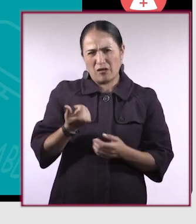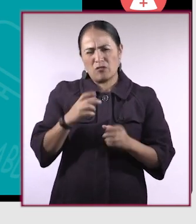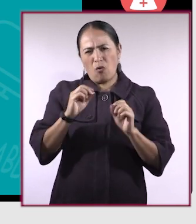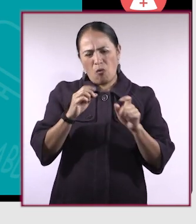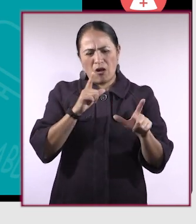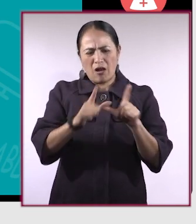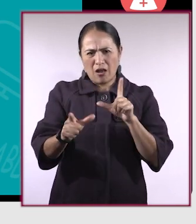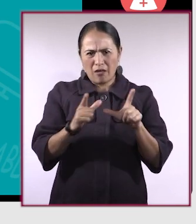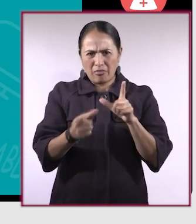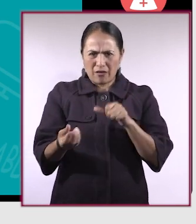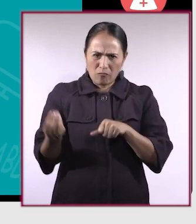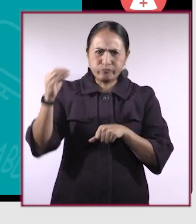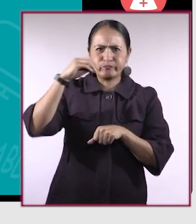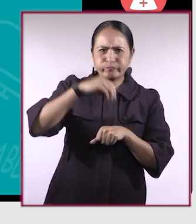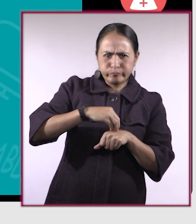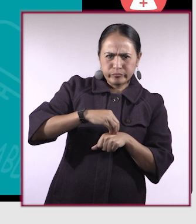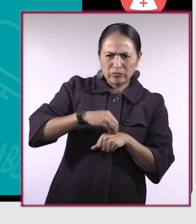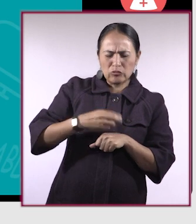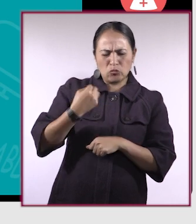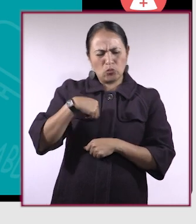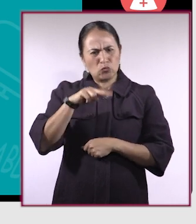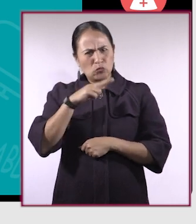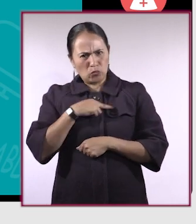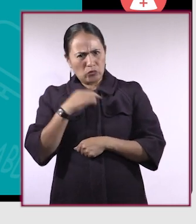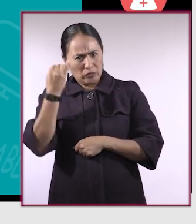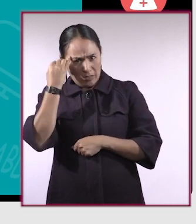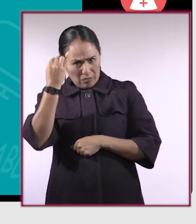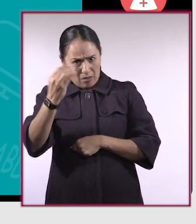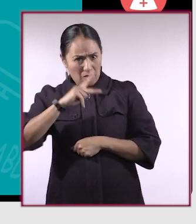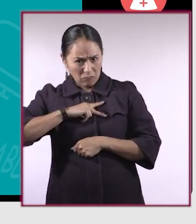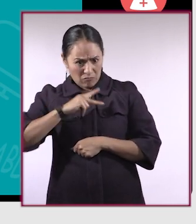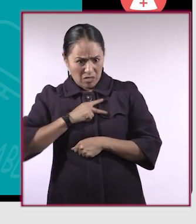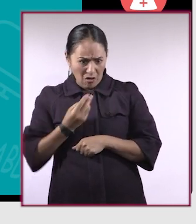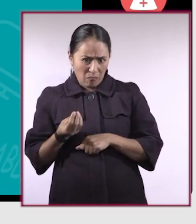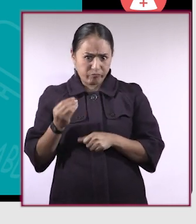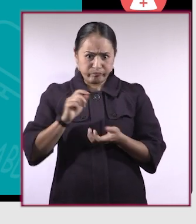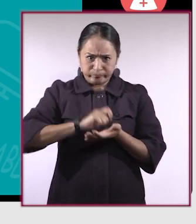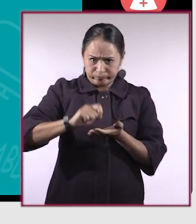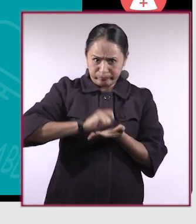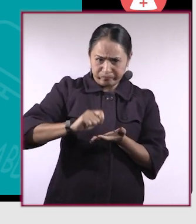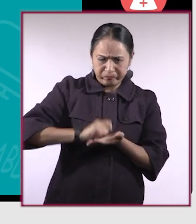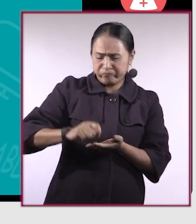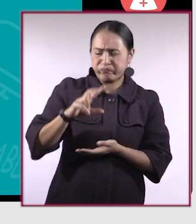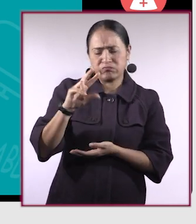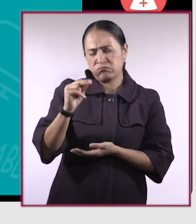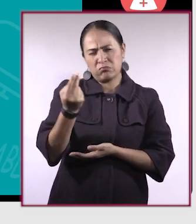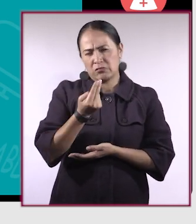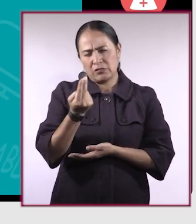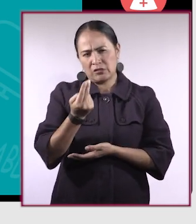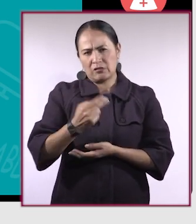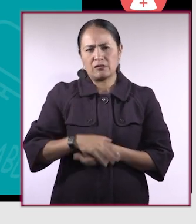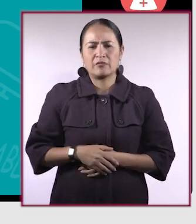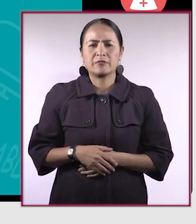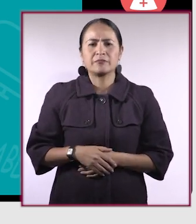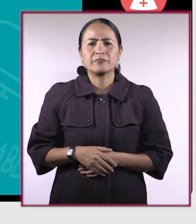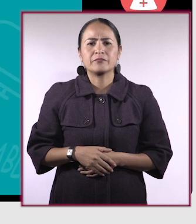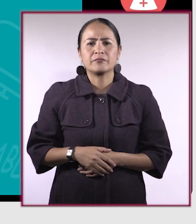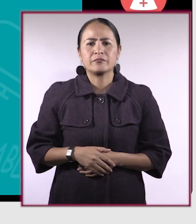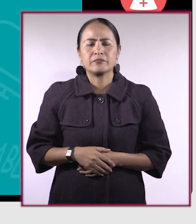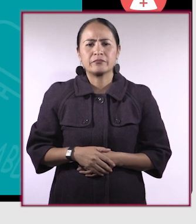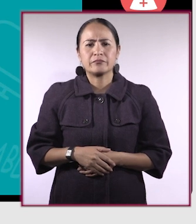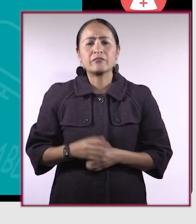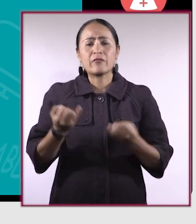otras letras para plasmar justamente las ideas que nosotros tenemos. Y